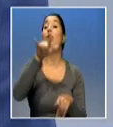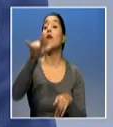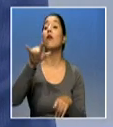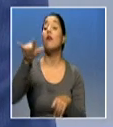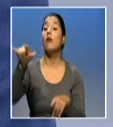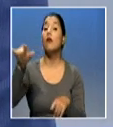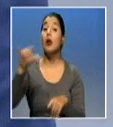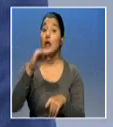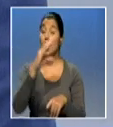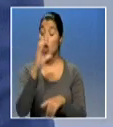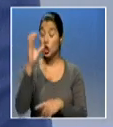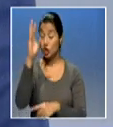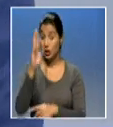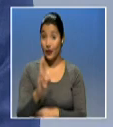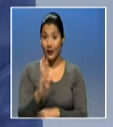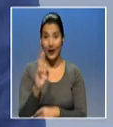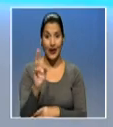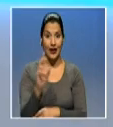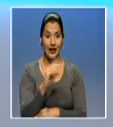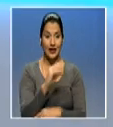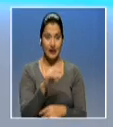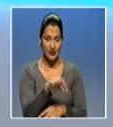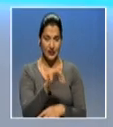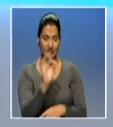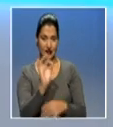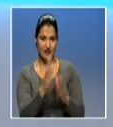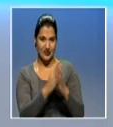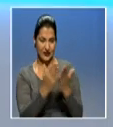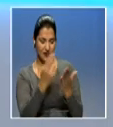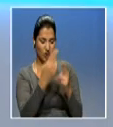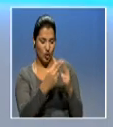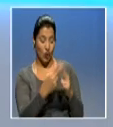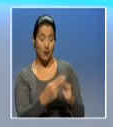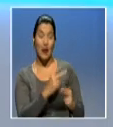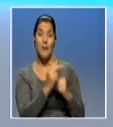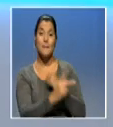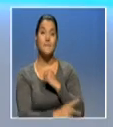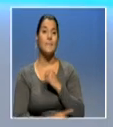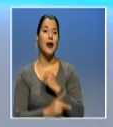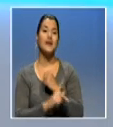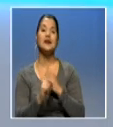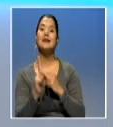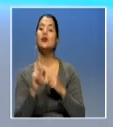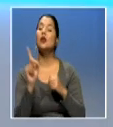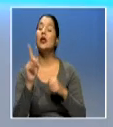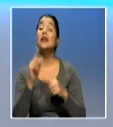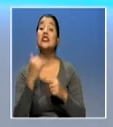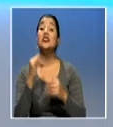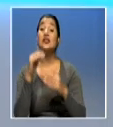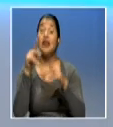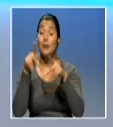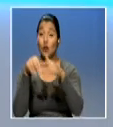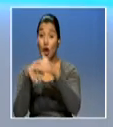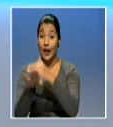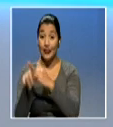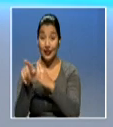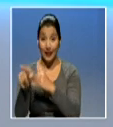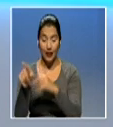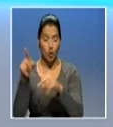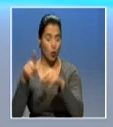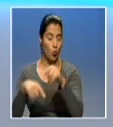tenía extradición, según CR Hoy. Yo le puedo afirmar que eso es una absoluta